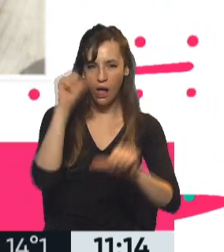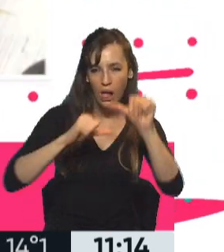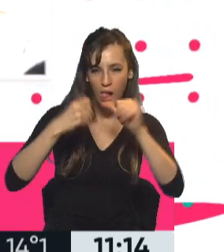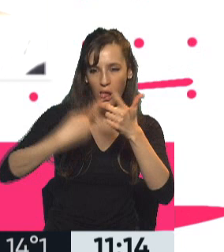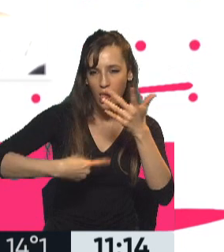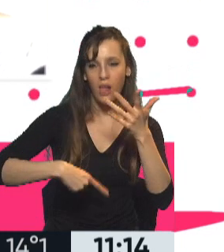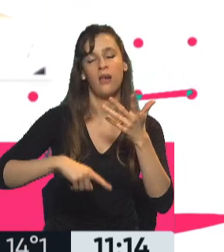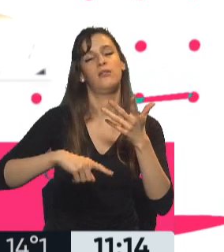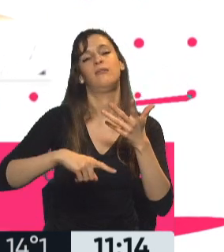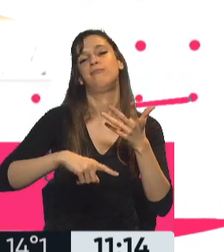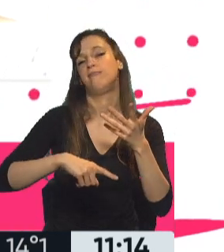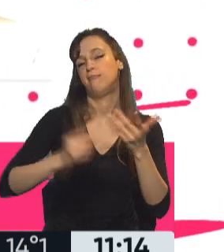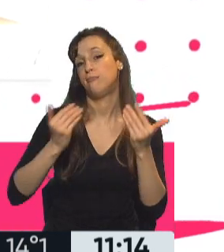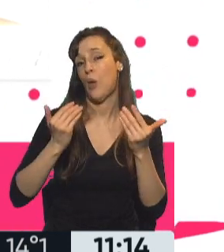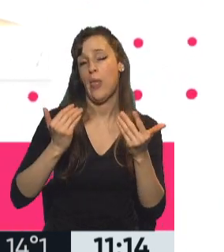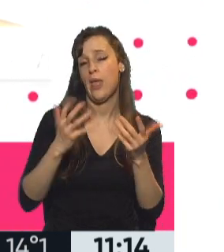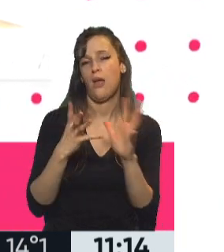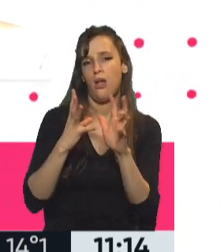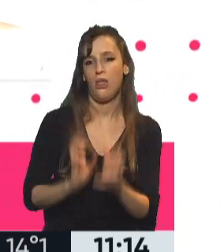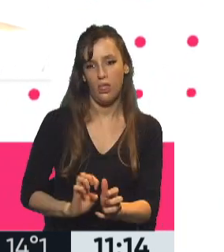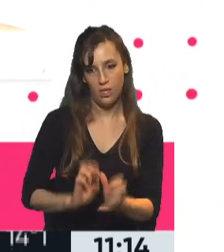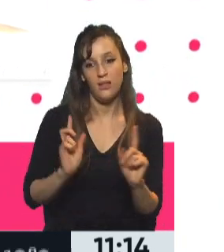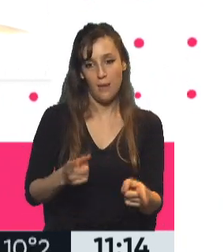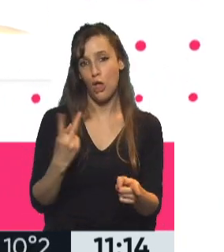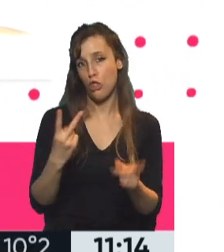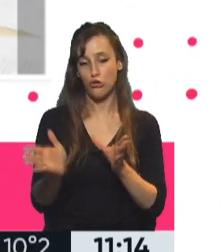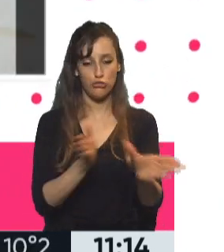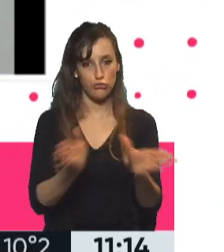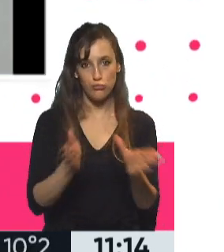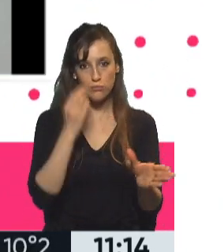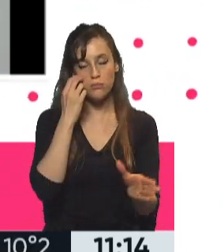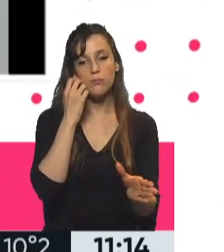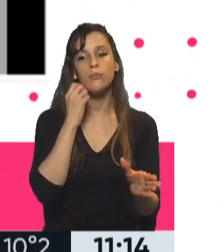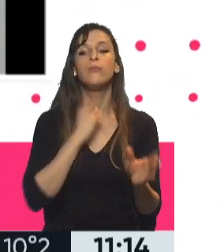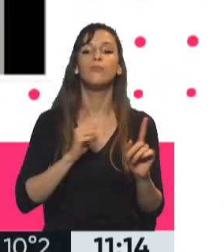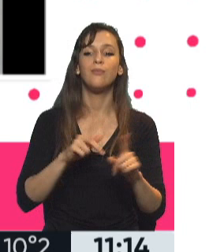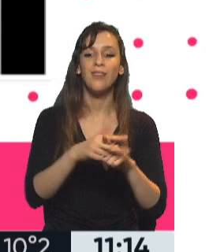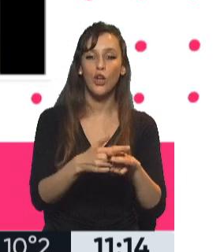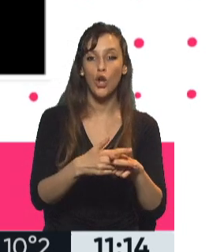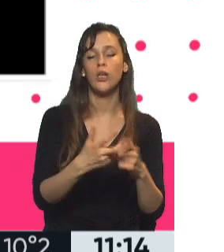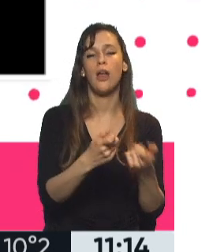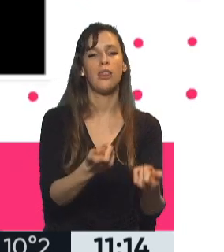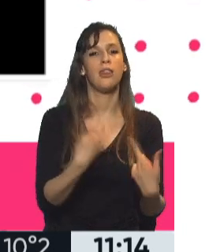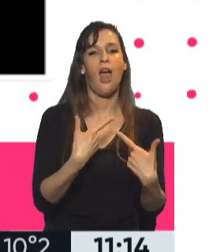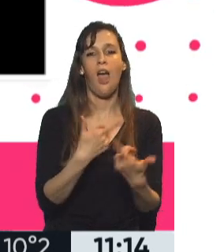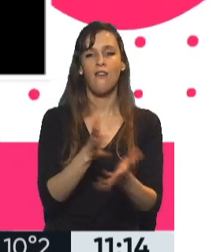servicio del hombre sirve inclusive hasta para encontrar nuevas formas de comunicación, desde